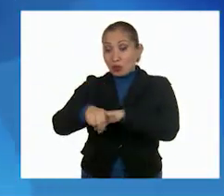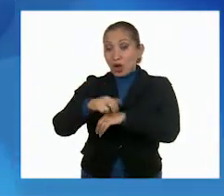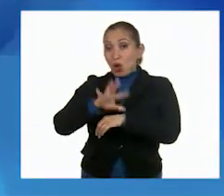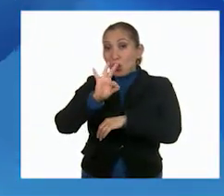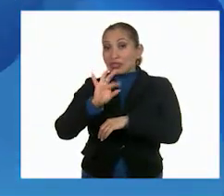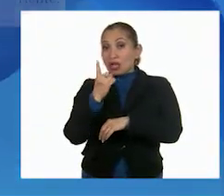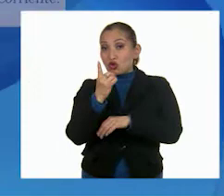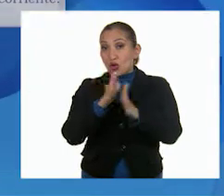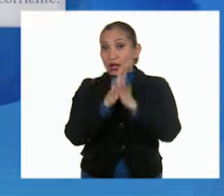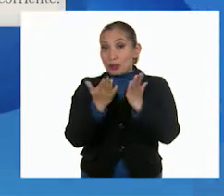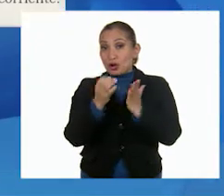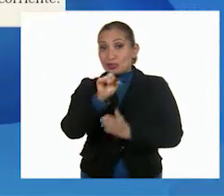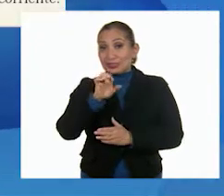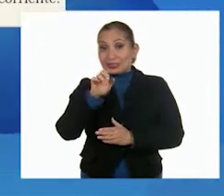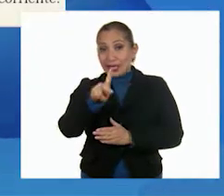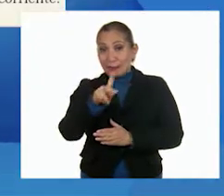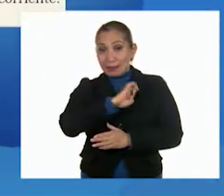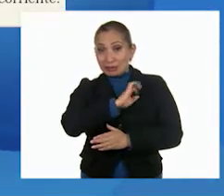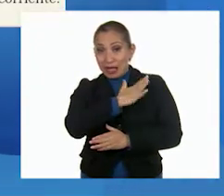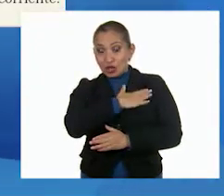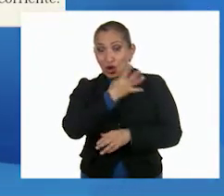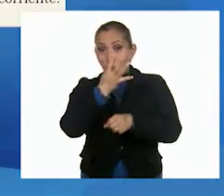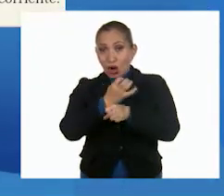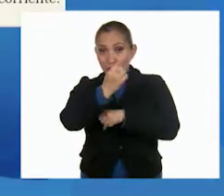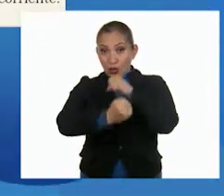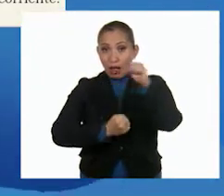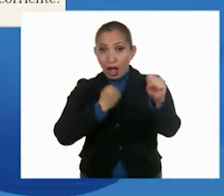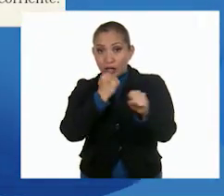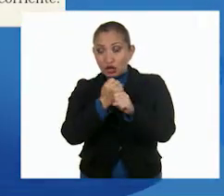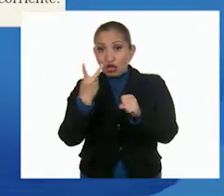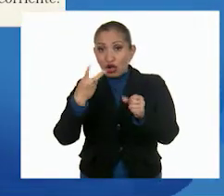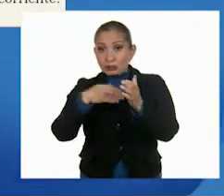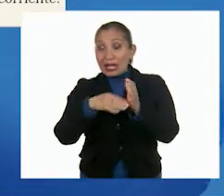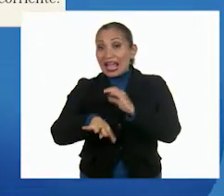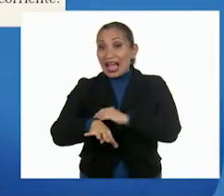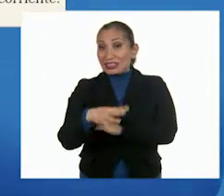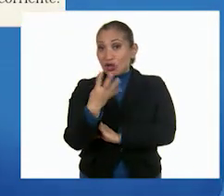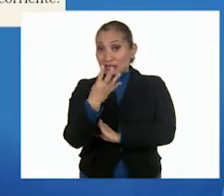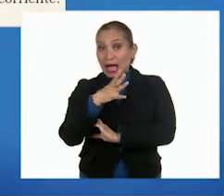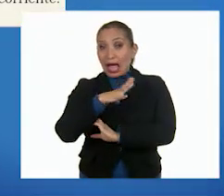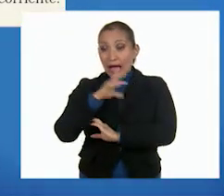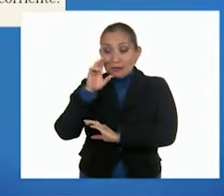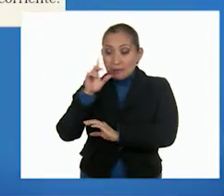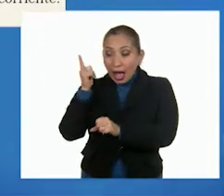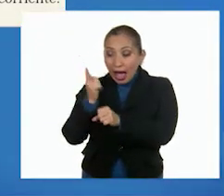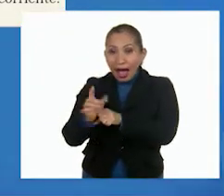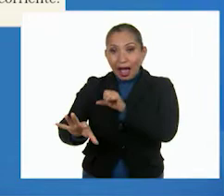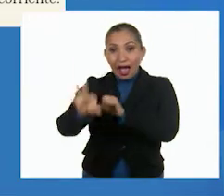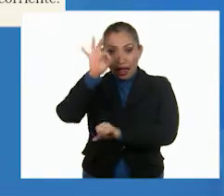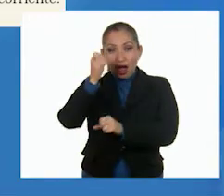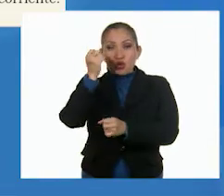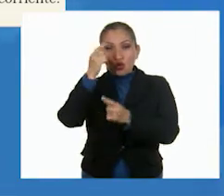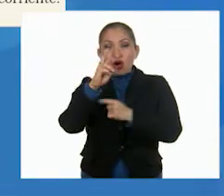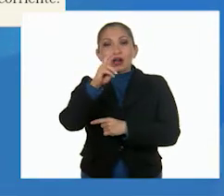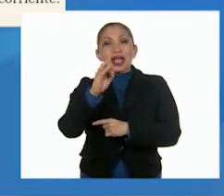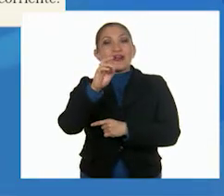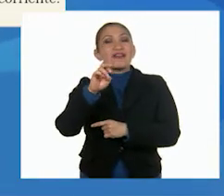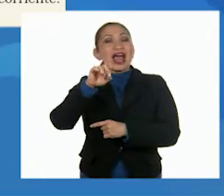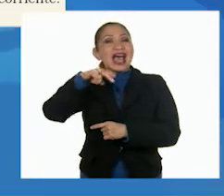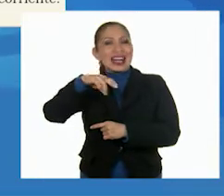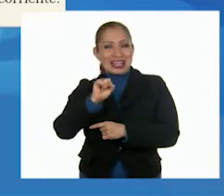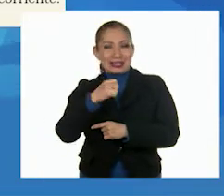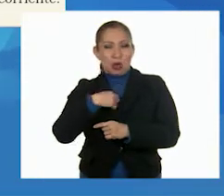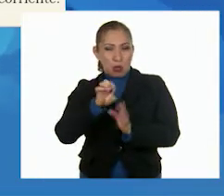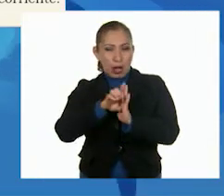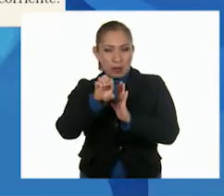49 de nuestro libro de texto de español de cuarto grado, 2014. Ahí encontraremos algunos refranes que nos servirán de